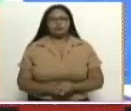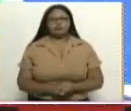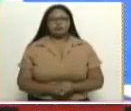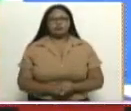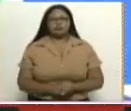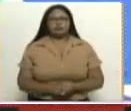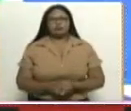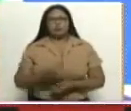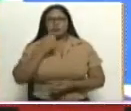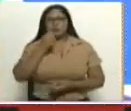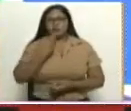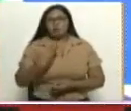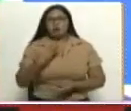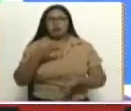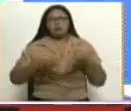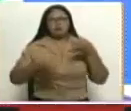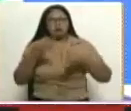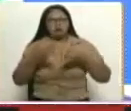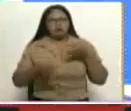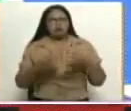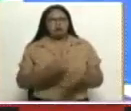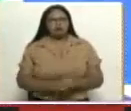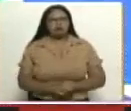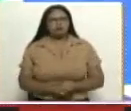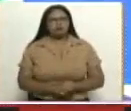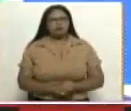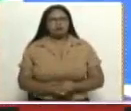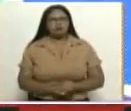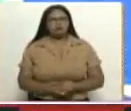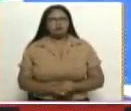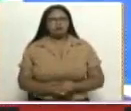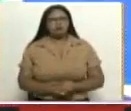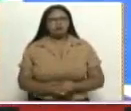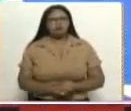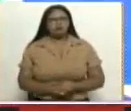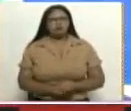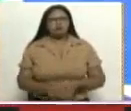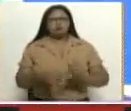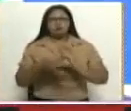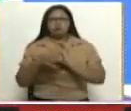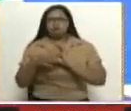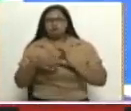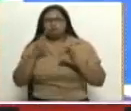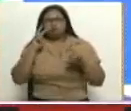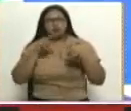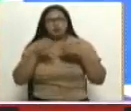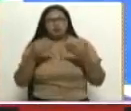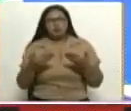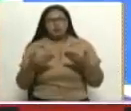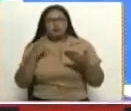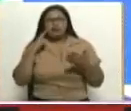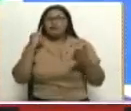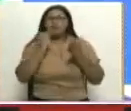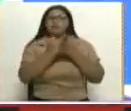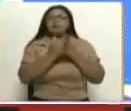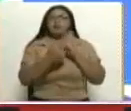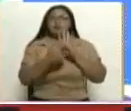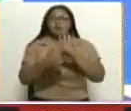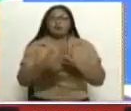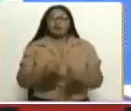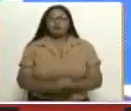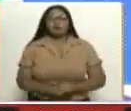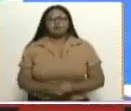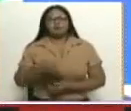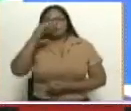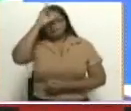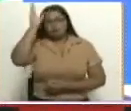Diría un buen abogado, a confesión de partes, relevo de prueba. Trump ha